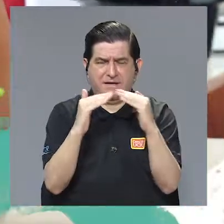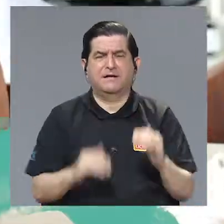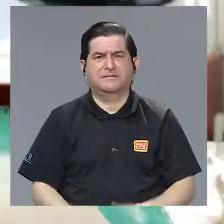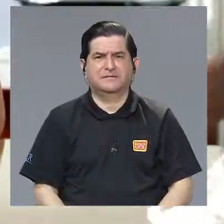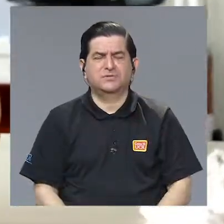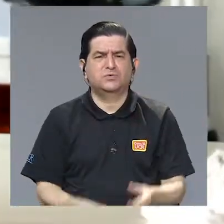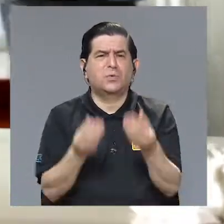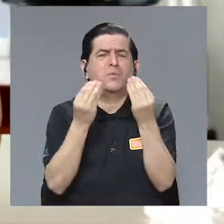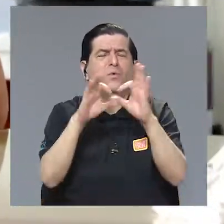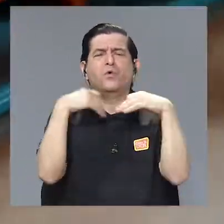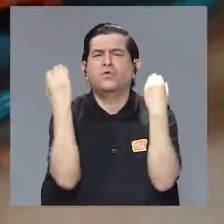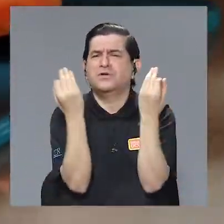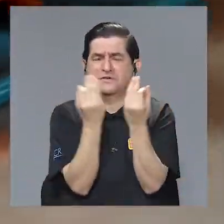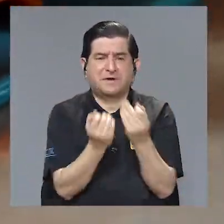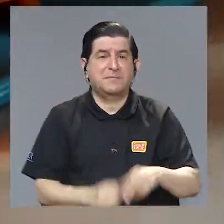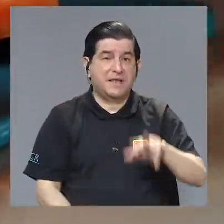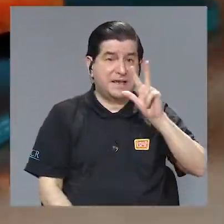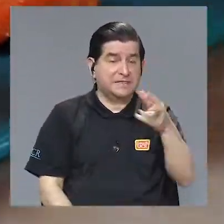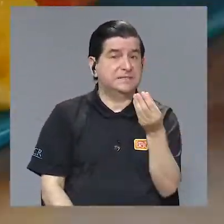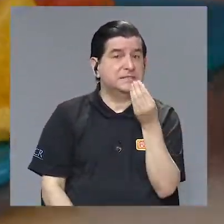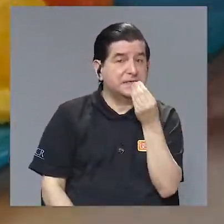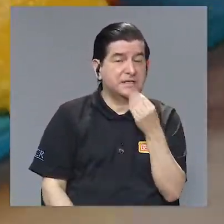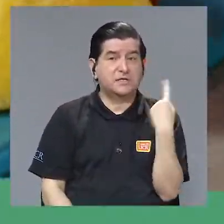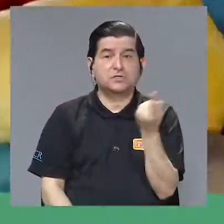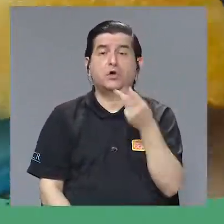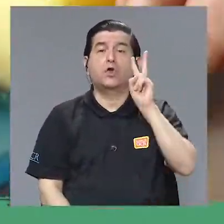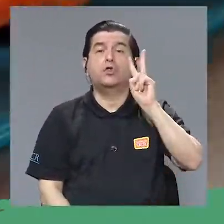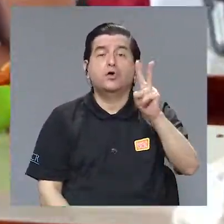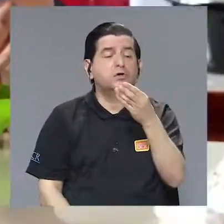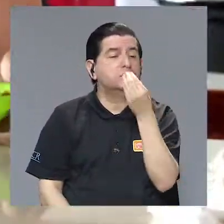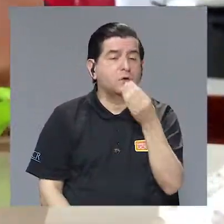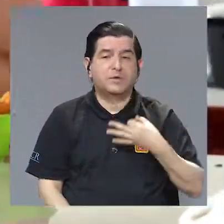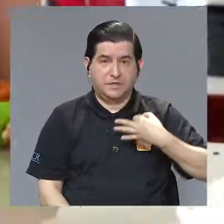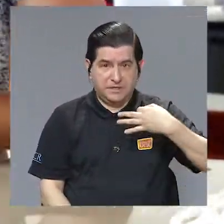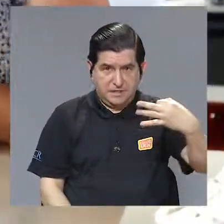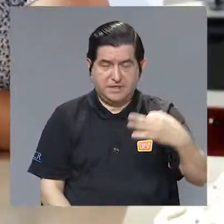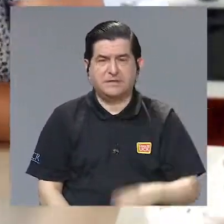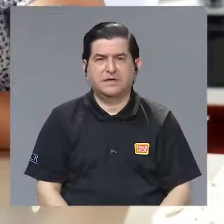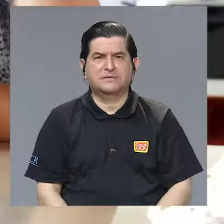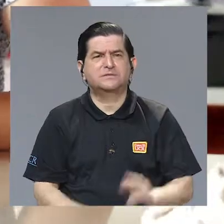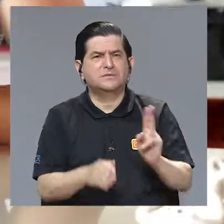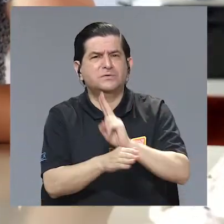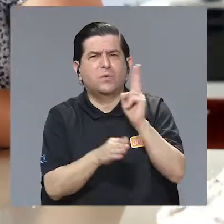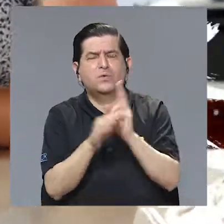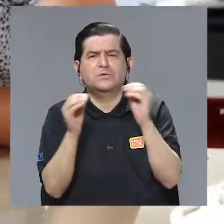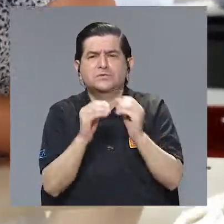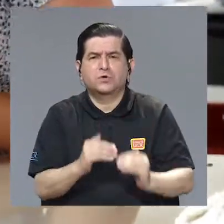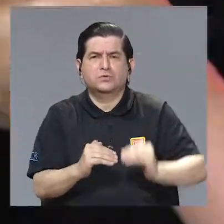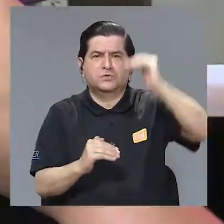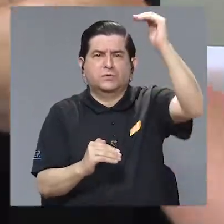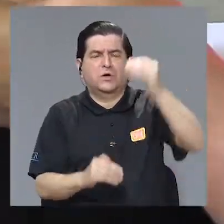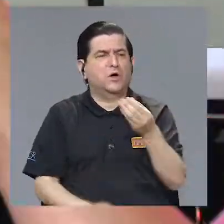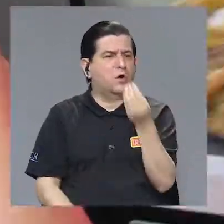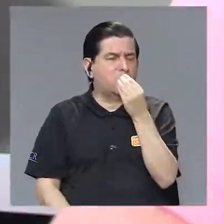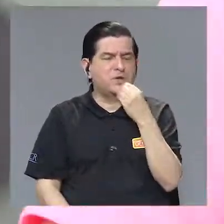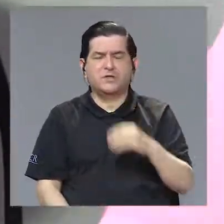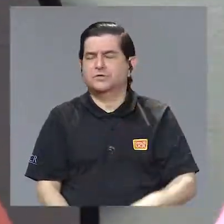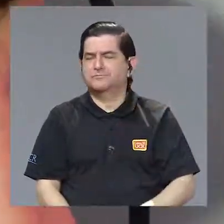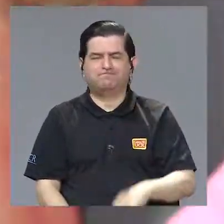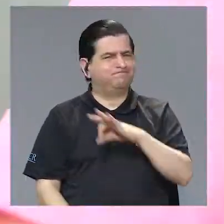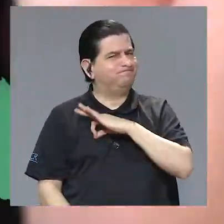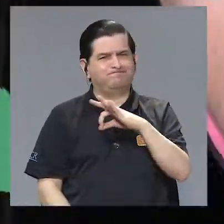han pasado, muchas familias de tener 3 comidas a 2 comidas diarias. Hay un consumo más alto de alimentos